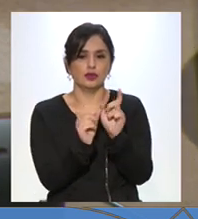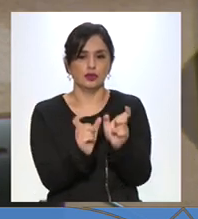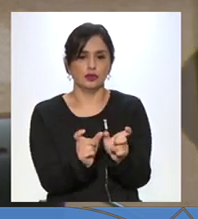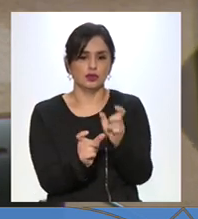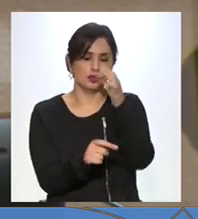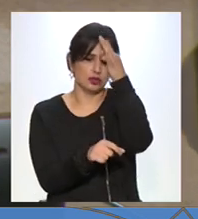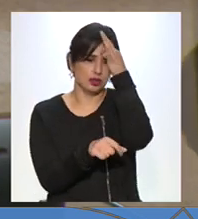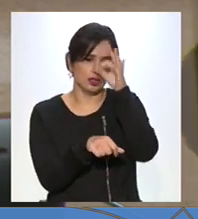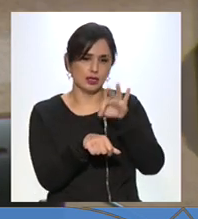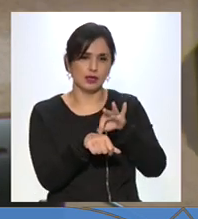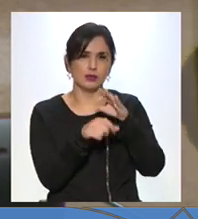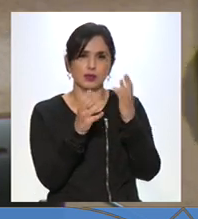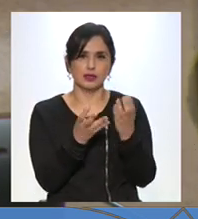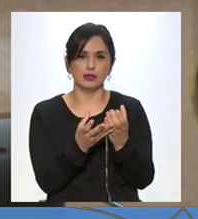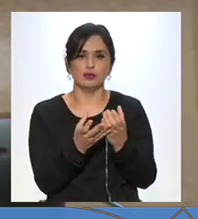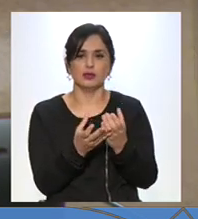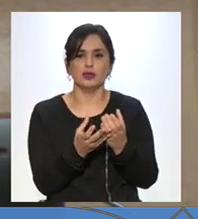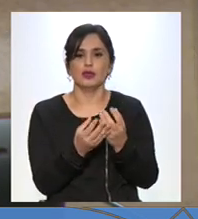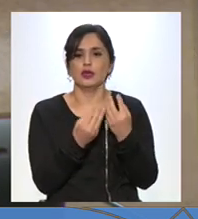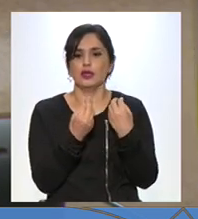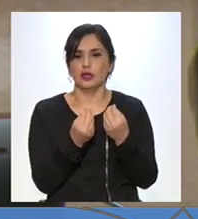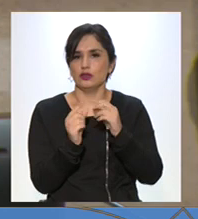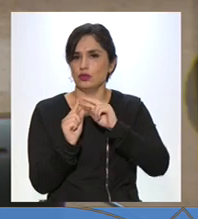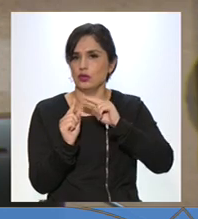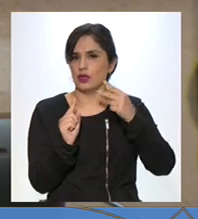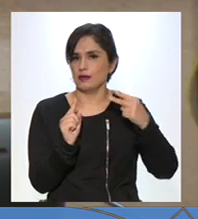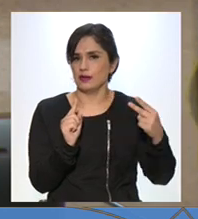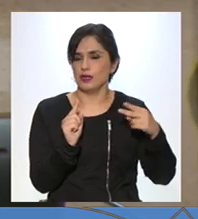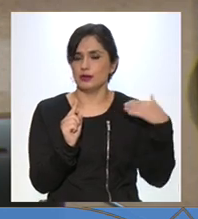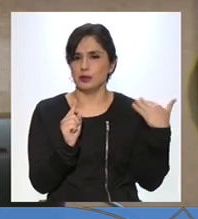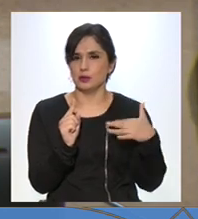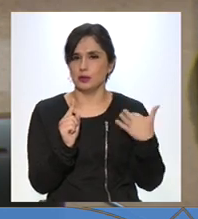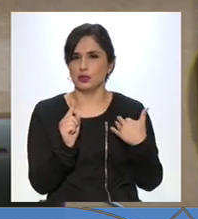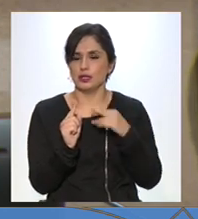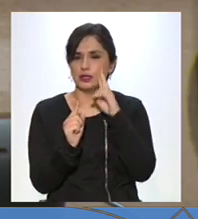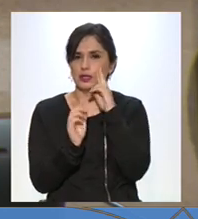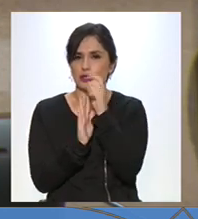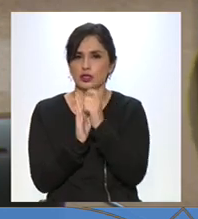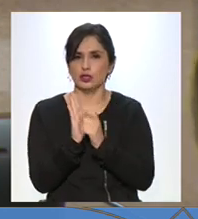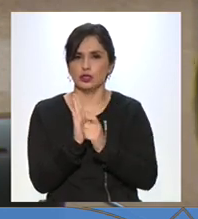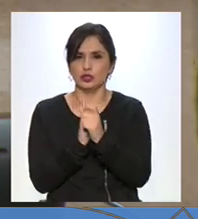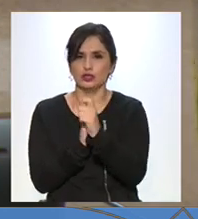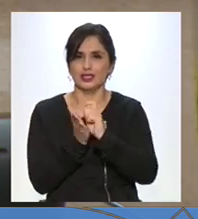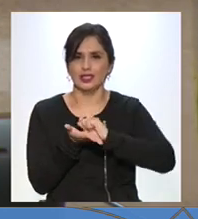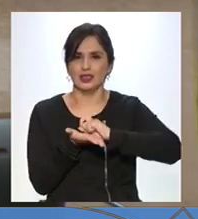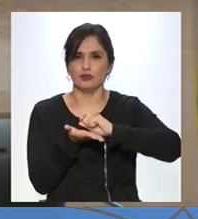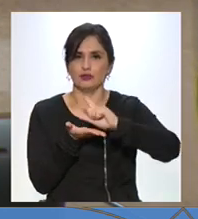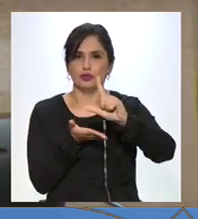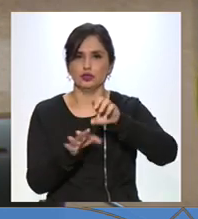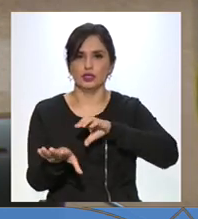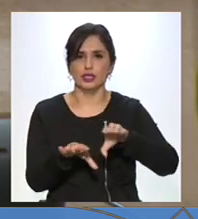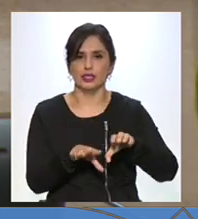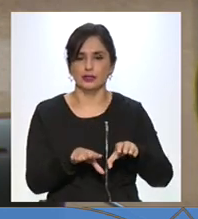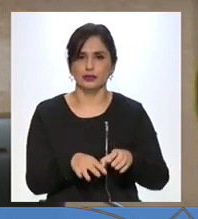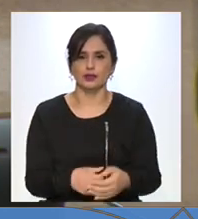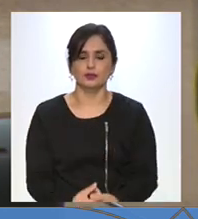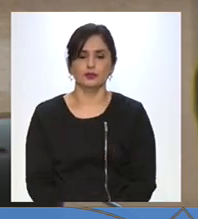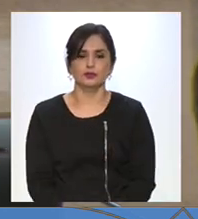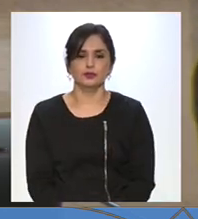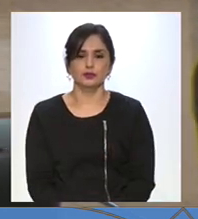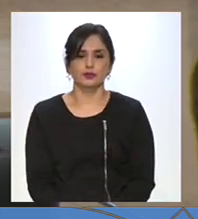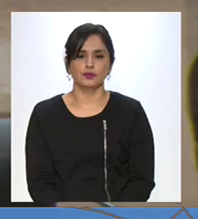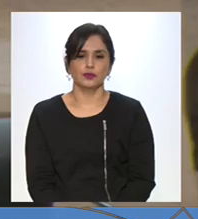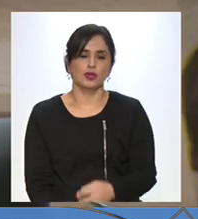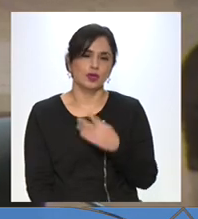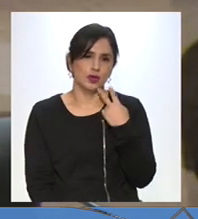pandemia. Yo creo que esa es una variable que es bien importante reconocer en la evolución de la actividad. Hemos